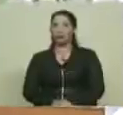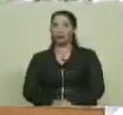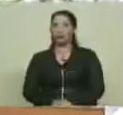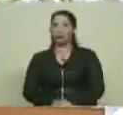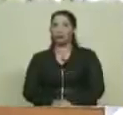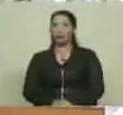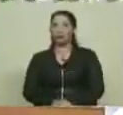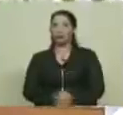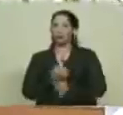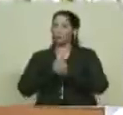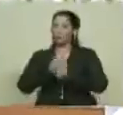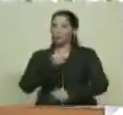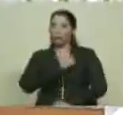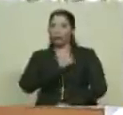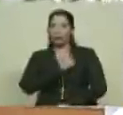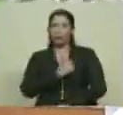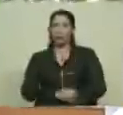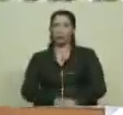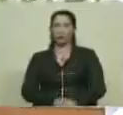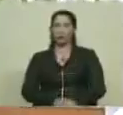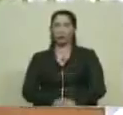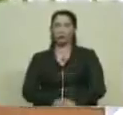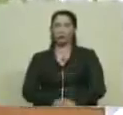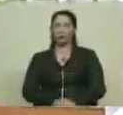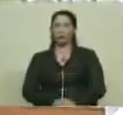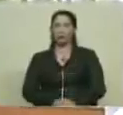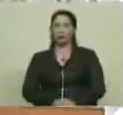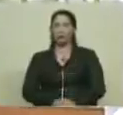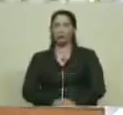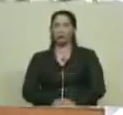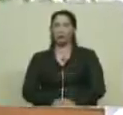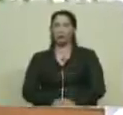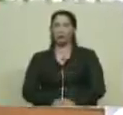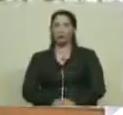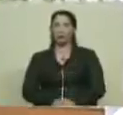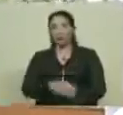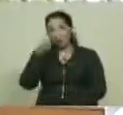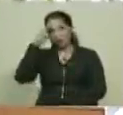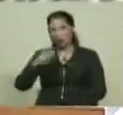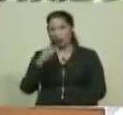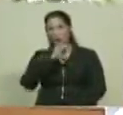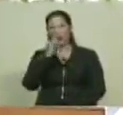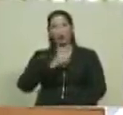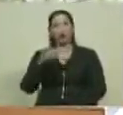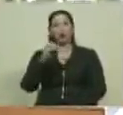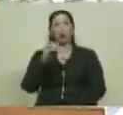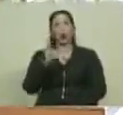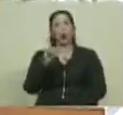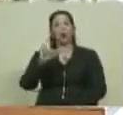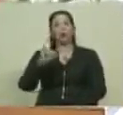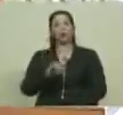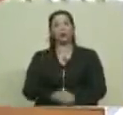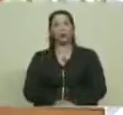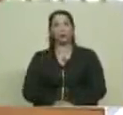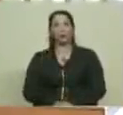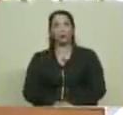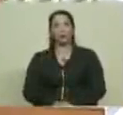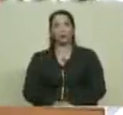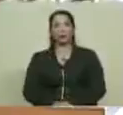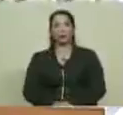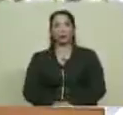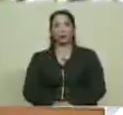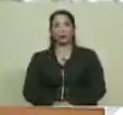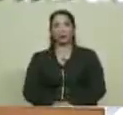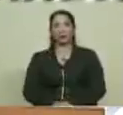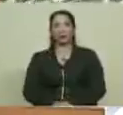Querido camarada, hermano, general de división Jesús Rafael Salazar Velázquez, comandante de la zona operativa de defensa integral SODI. Hermano